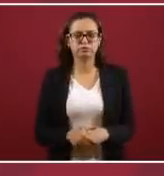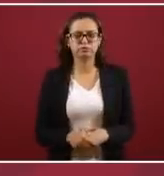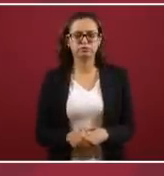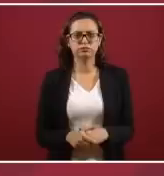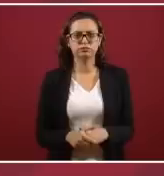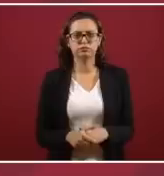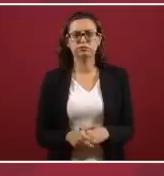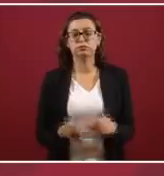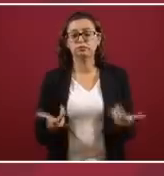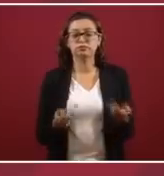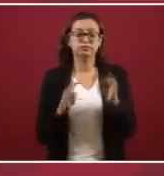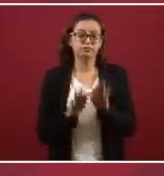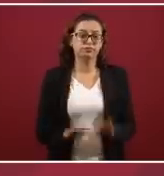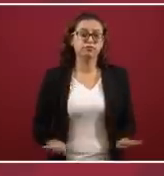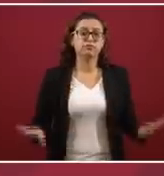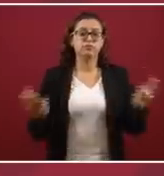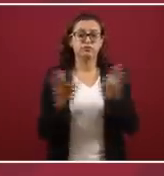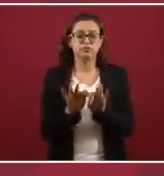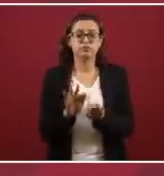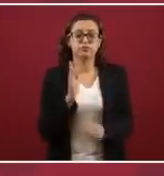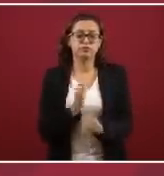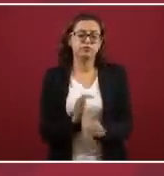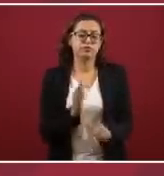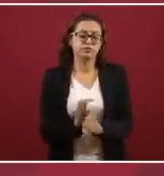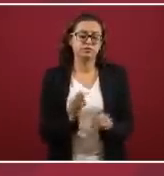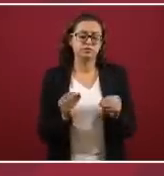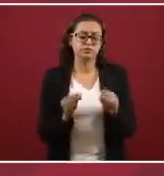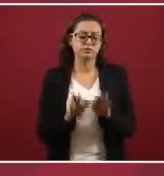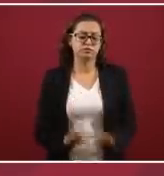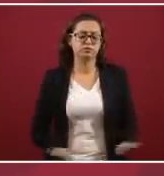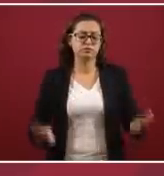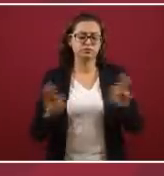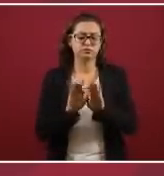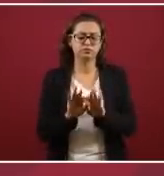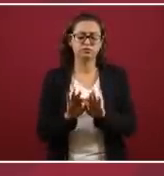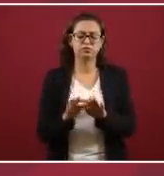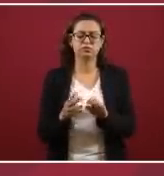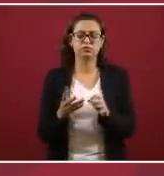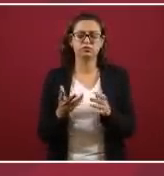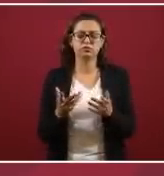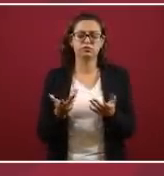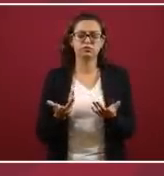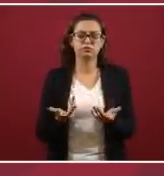Es muy importante, aunque ya lo he dicho,